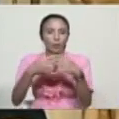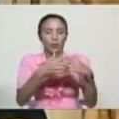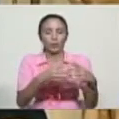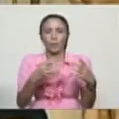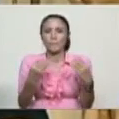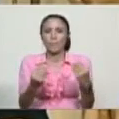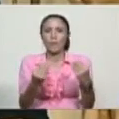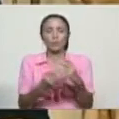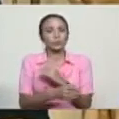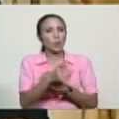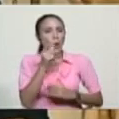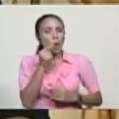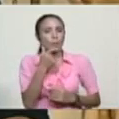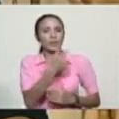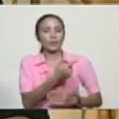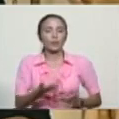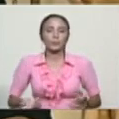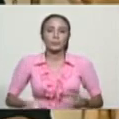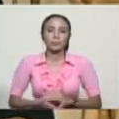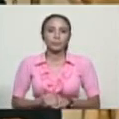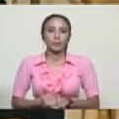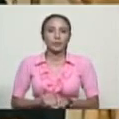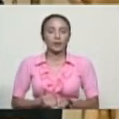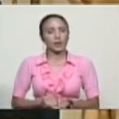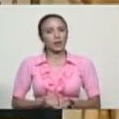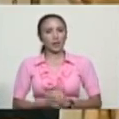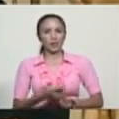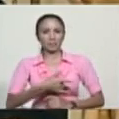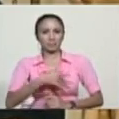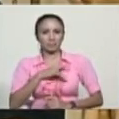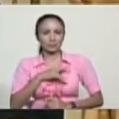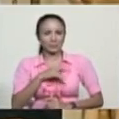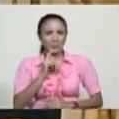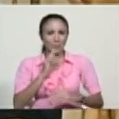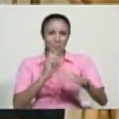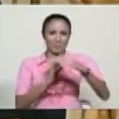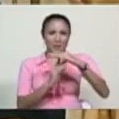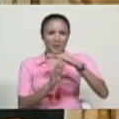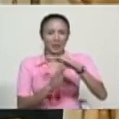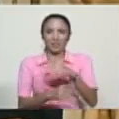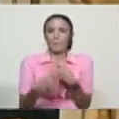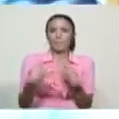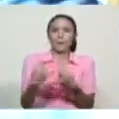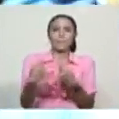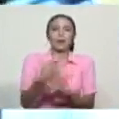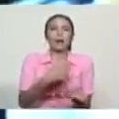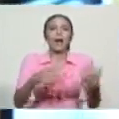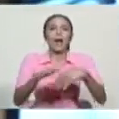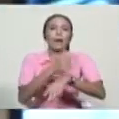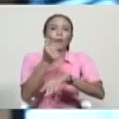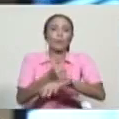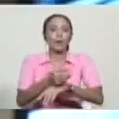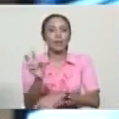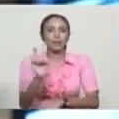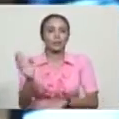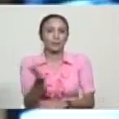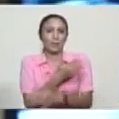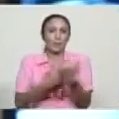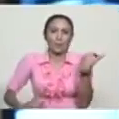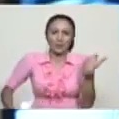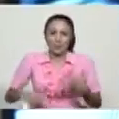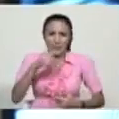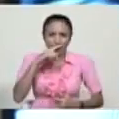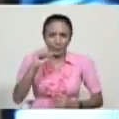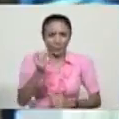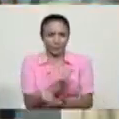El hombre dijo, llegó a decir, que esa caravana está siendo financiada por Venezuela, por el presidente Nicolás